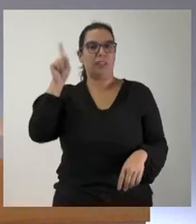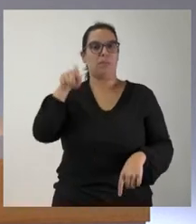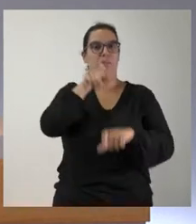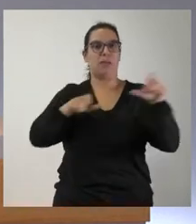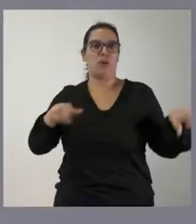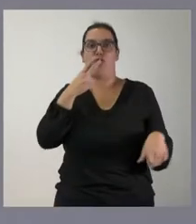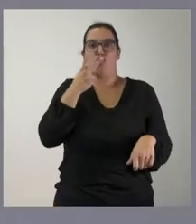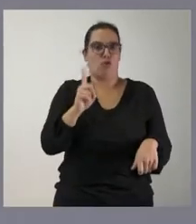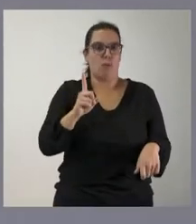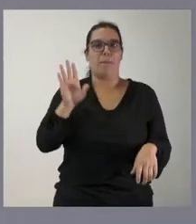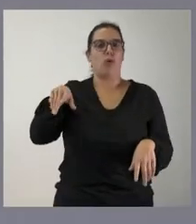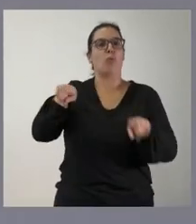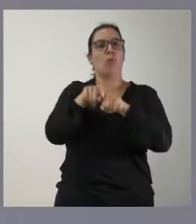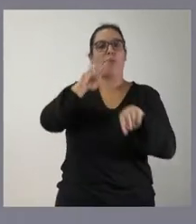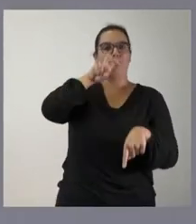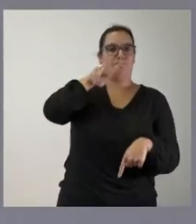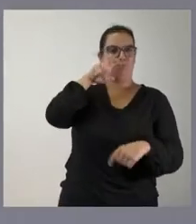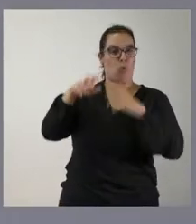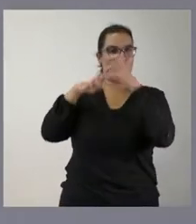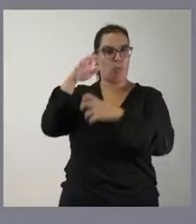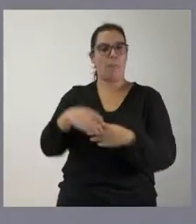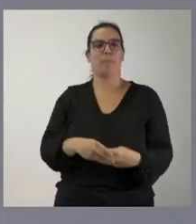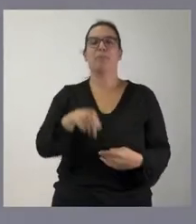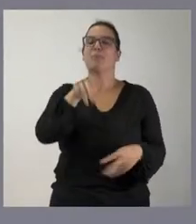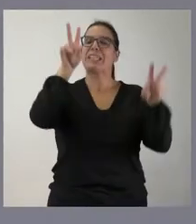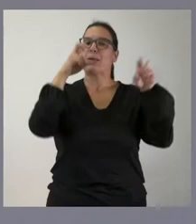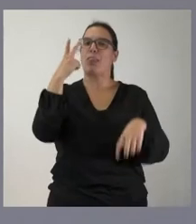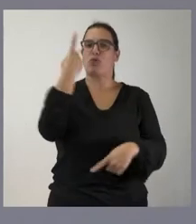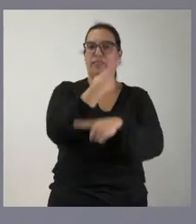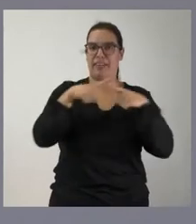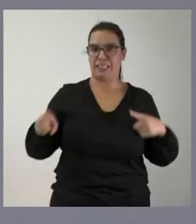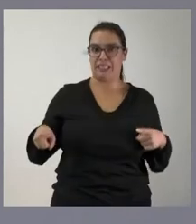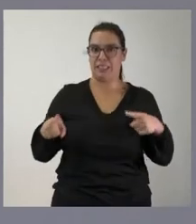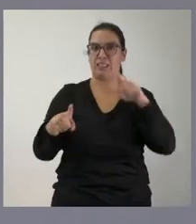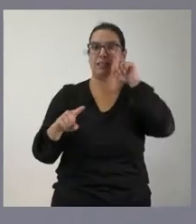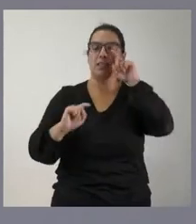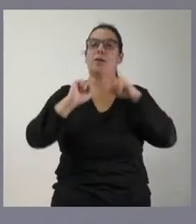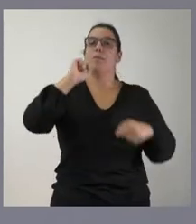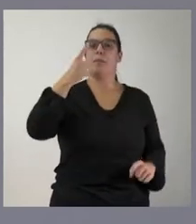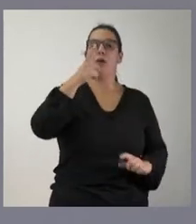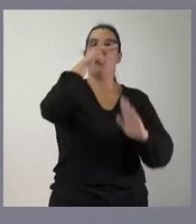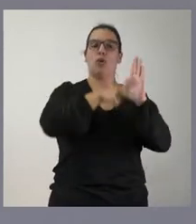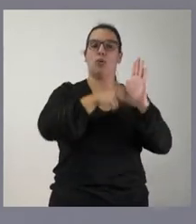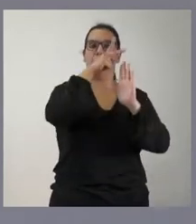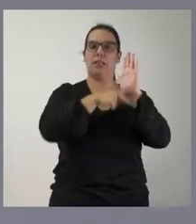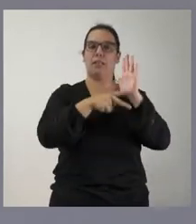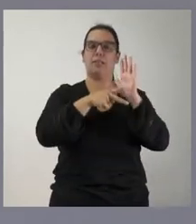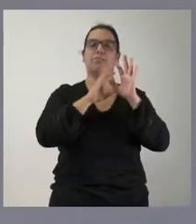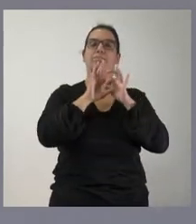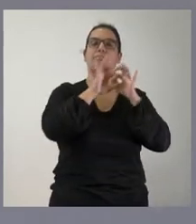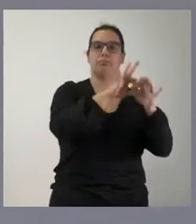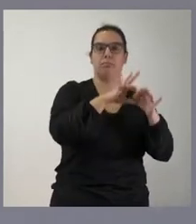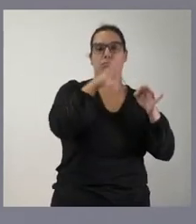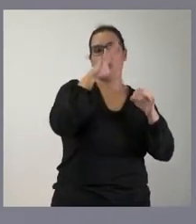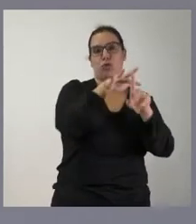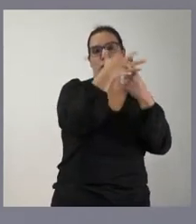pasivos si son dos cuestiones distintas por un lado tenemos lo que es una regulación vinculada a la existencia de una pandemia